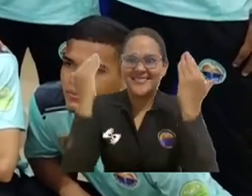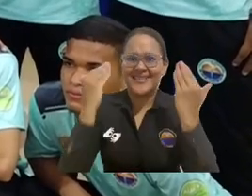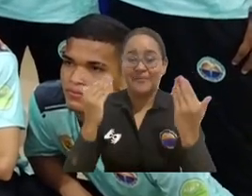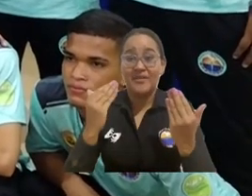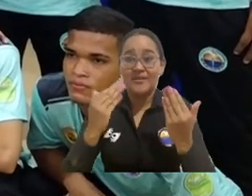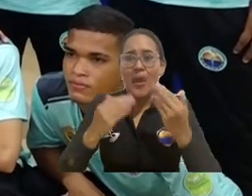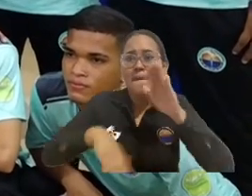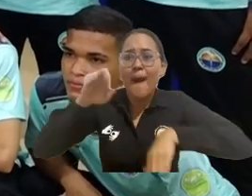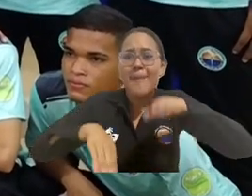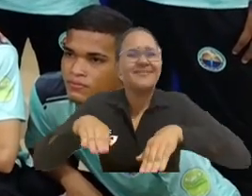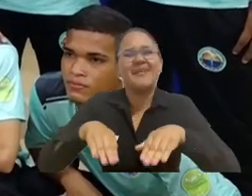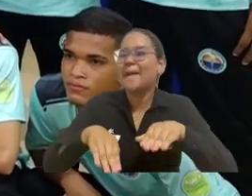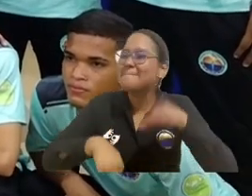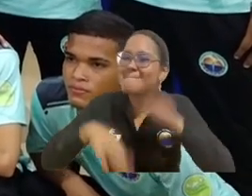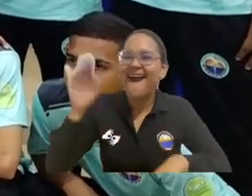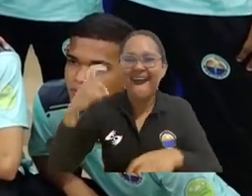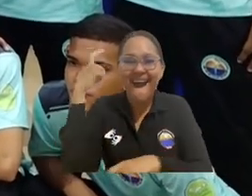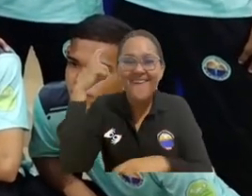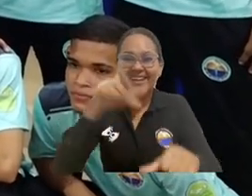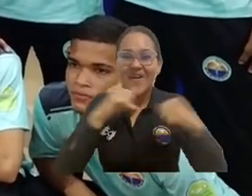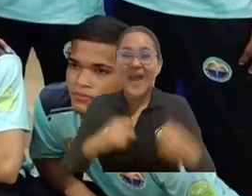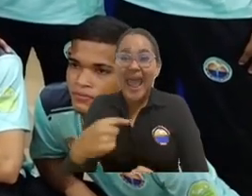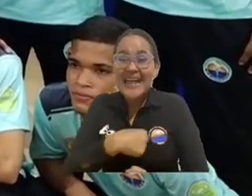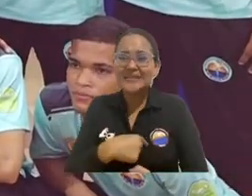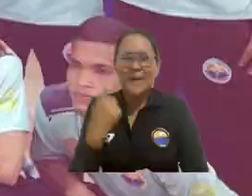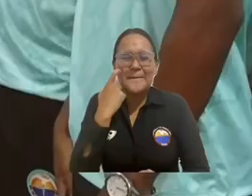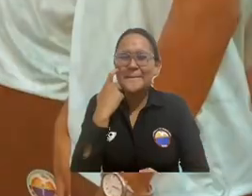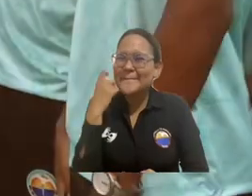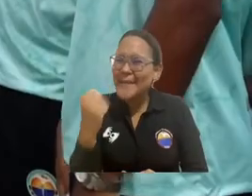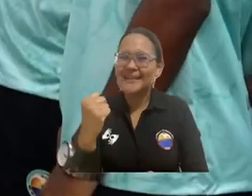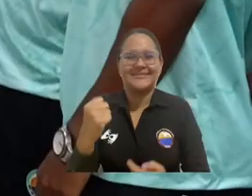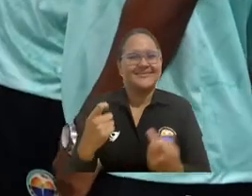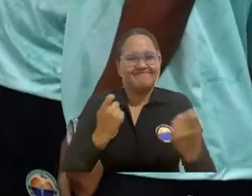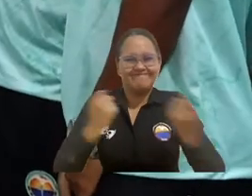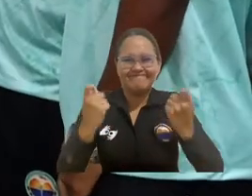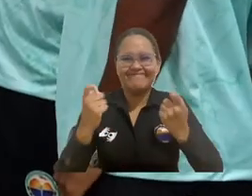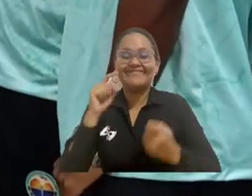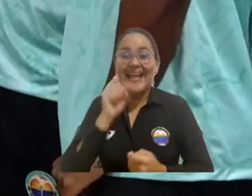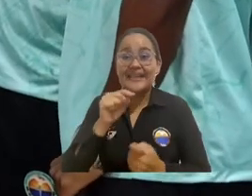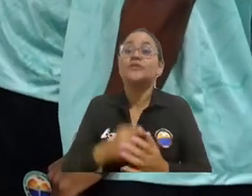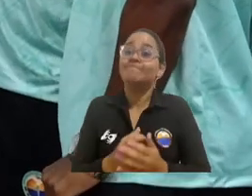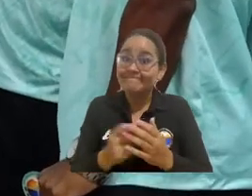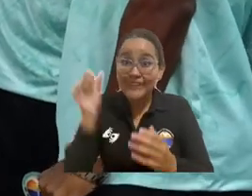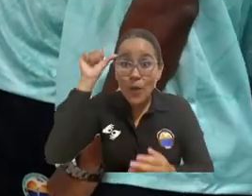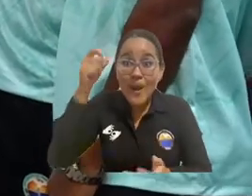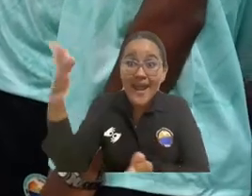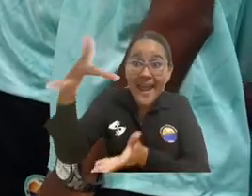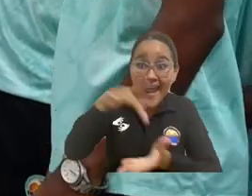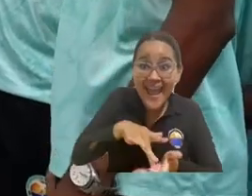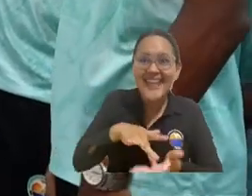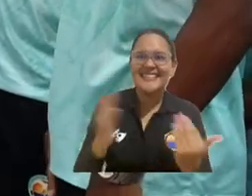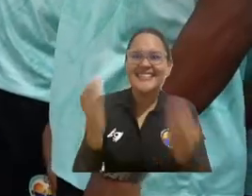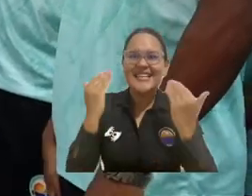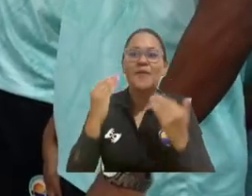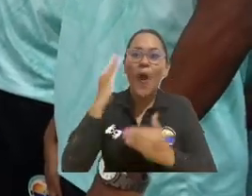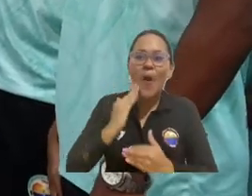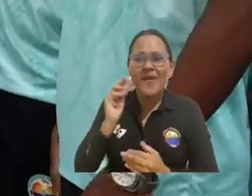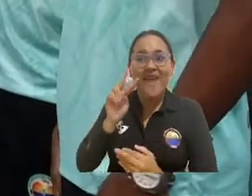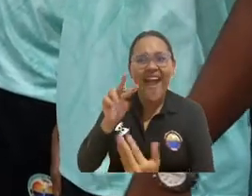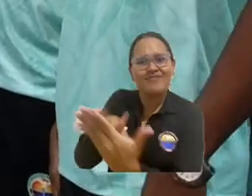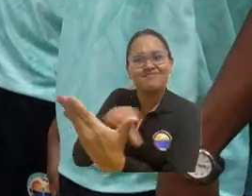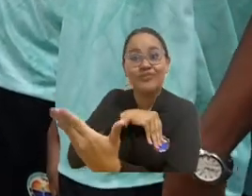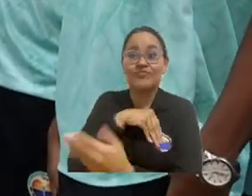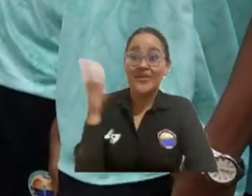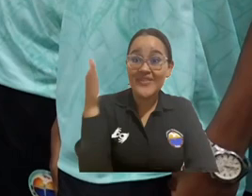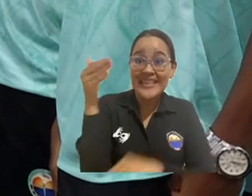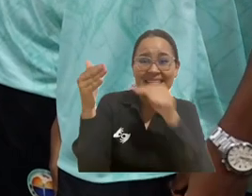no juegan. Juega la cabeza y juega el corazón. Porque eso gobiernan todo. Recuerden que cuando vuelvan, son el ejemplo de los muchachos que luego siguen. Así que